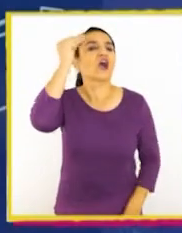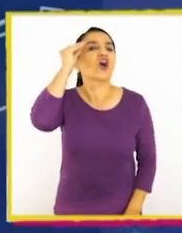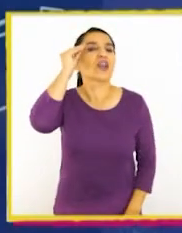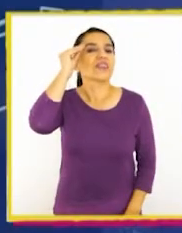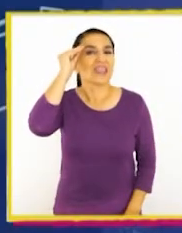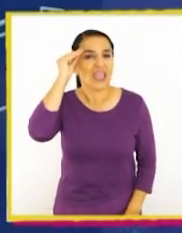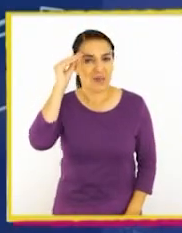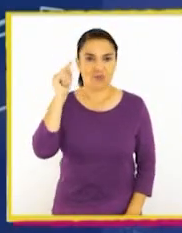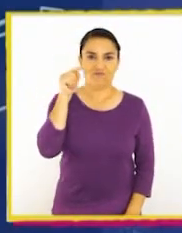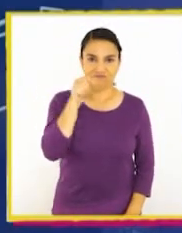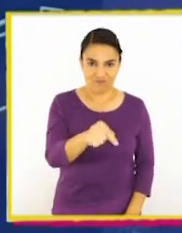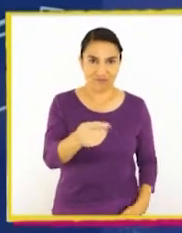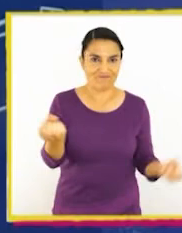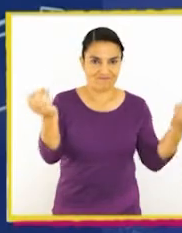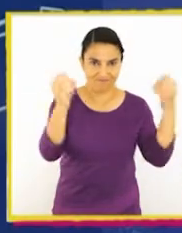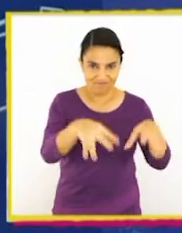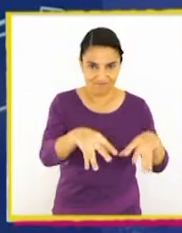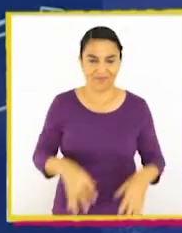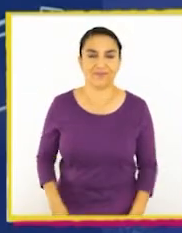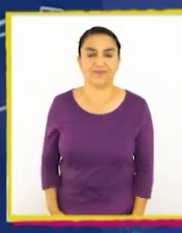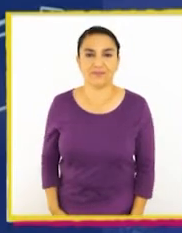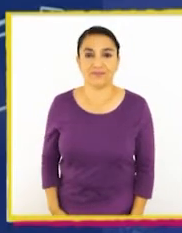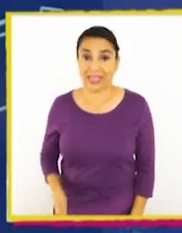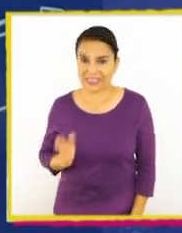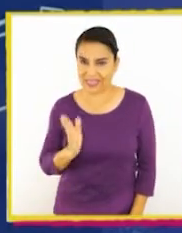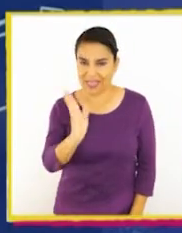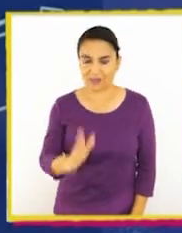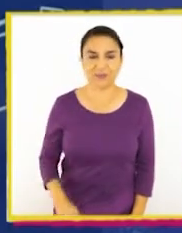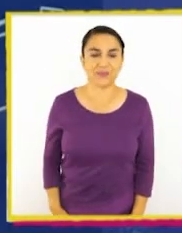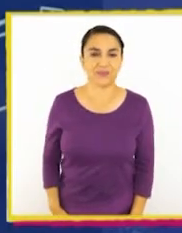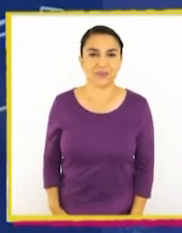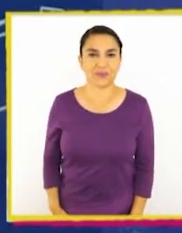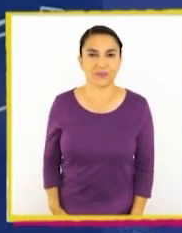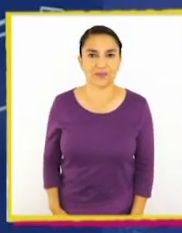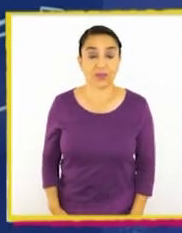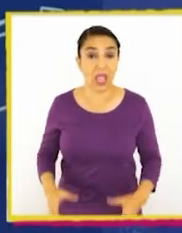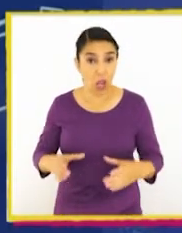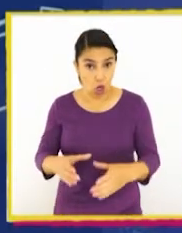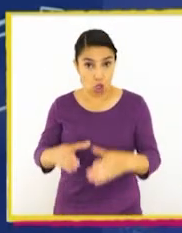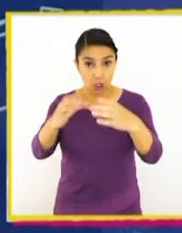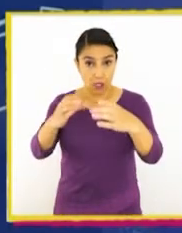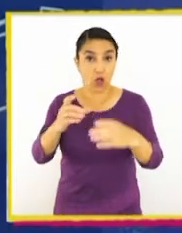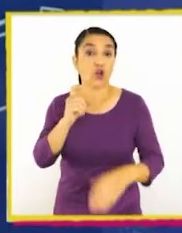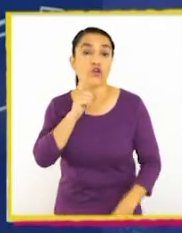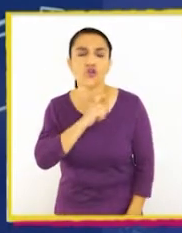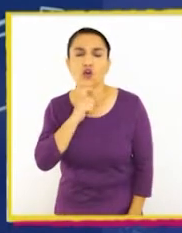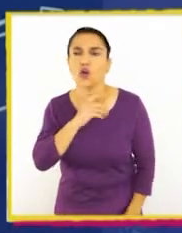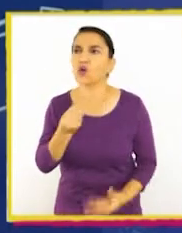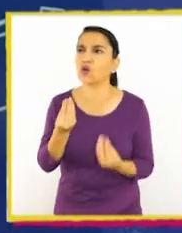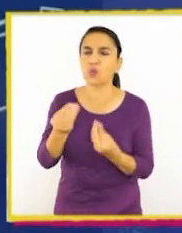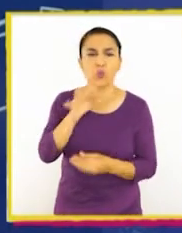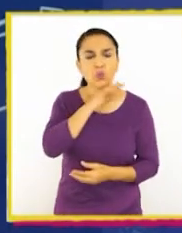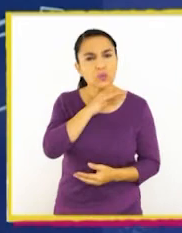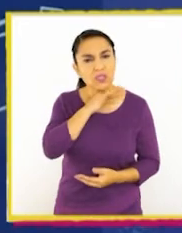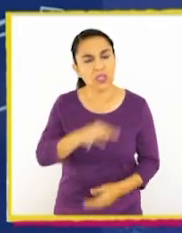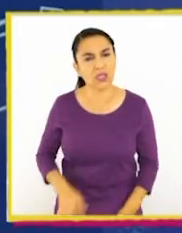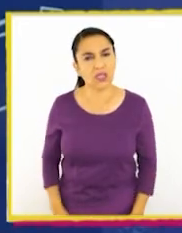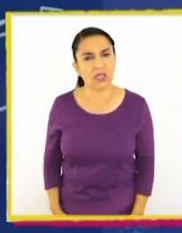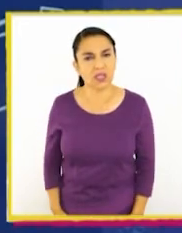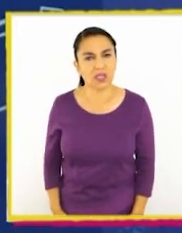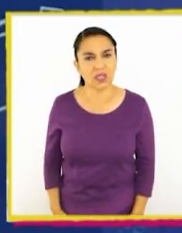acordemos que pertenece a este tipo de residuo. Sigamos. Este contenedor rojo, ¿para qué nos sirve?